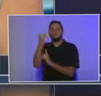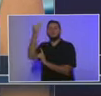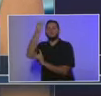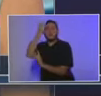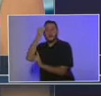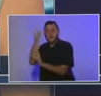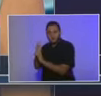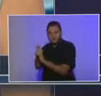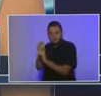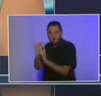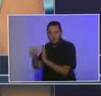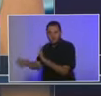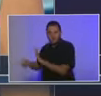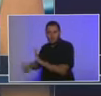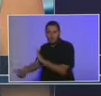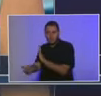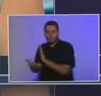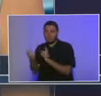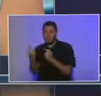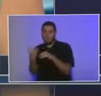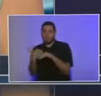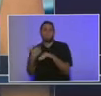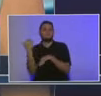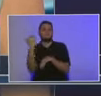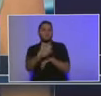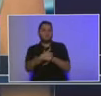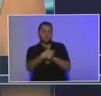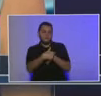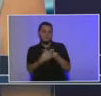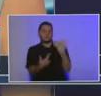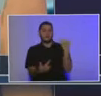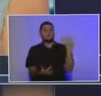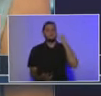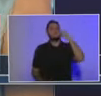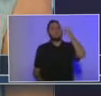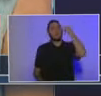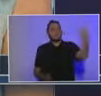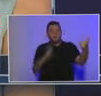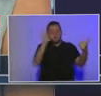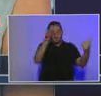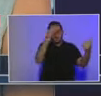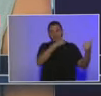llamar a los federales y decirle, okay, ¿sabes qué? Aquí hay una jugada de gallo ilegal. ¿Y